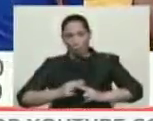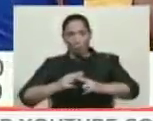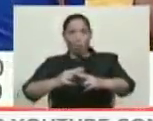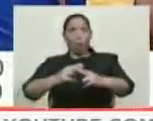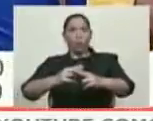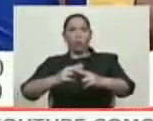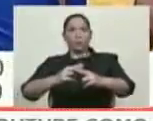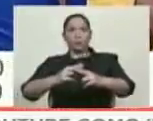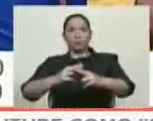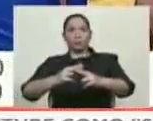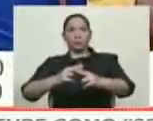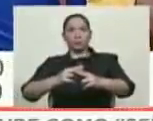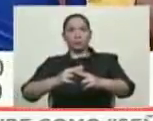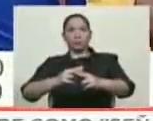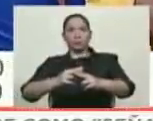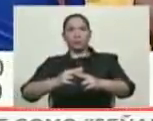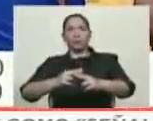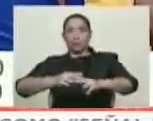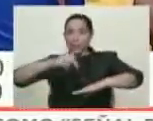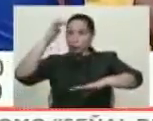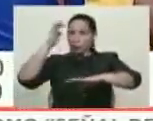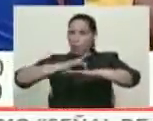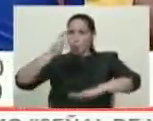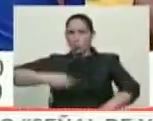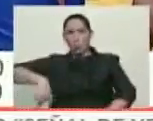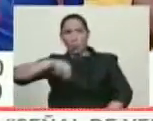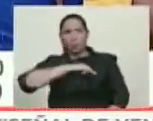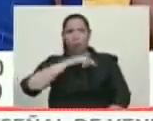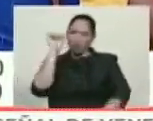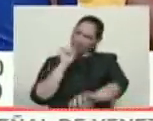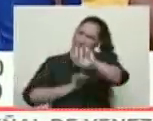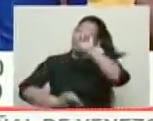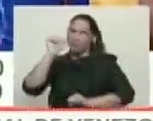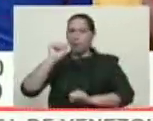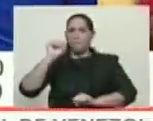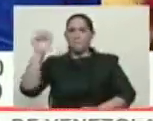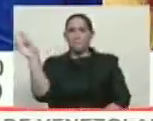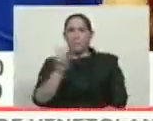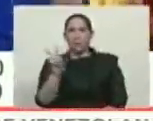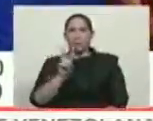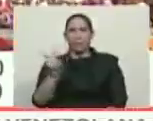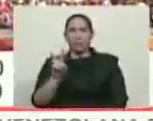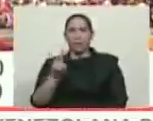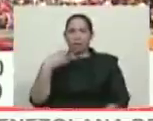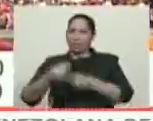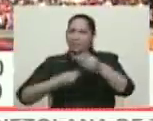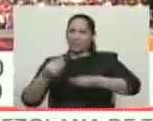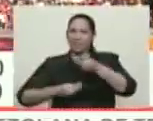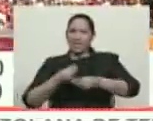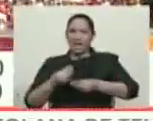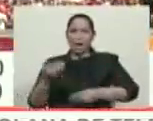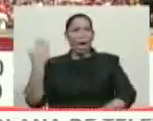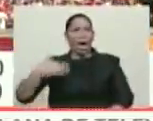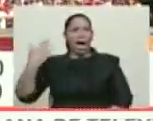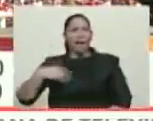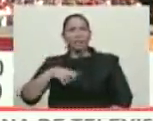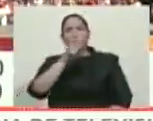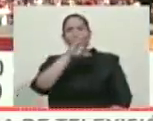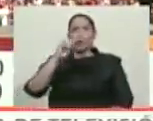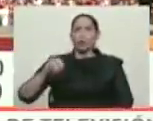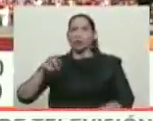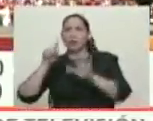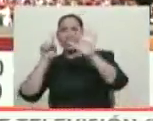qué honor que nos haya tocado a nosotros defender a Venezuela como lo hicieron hace 206 años